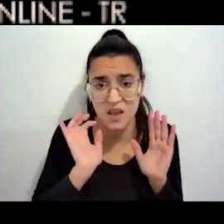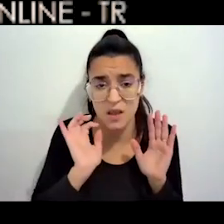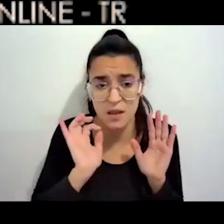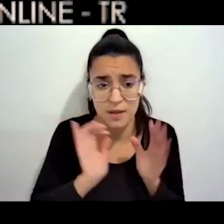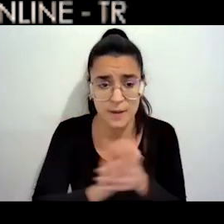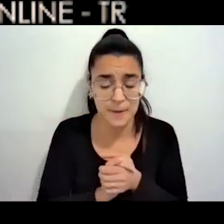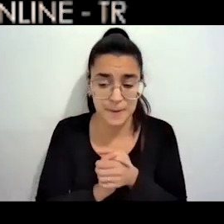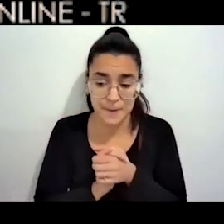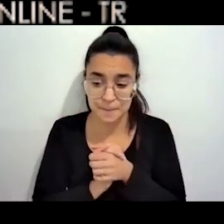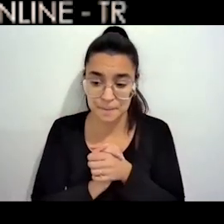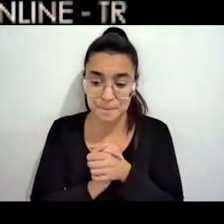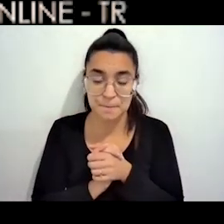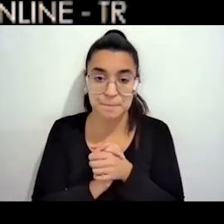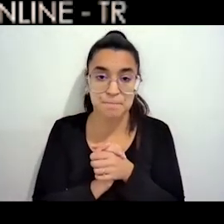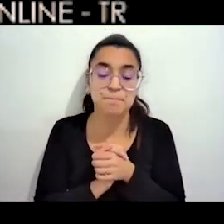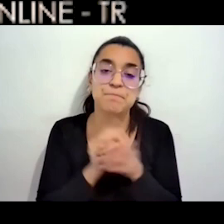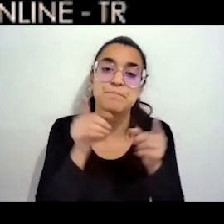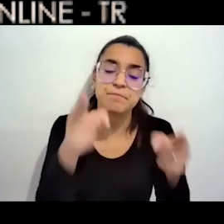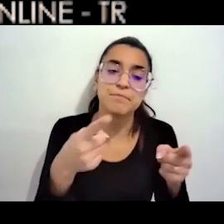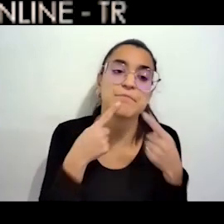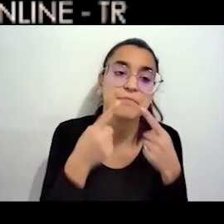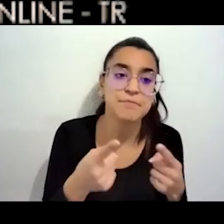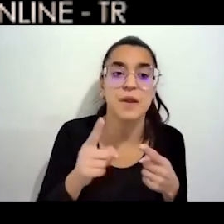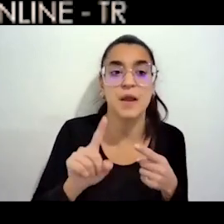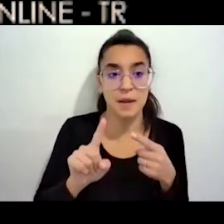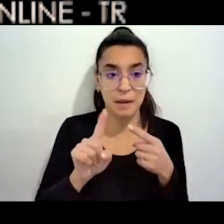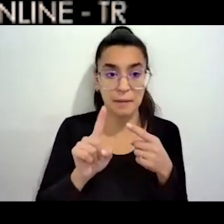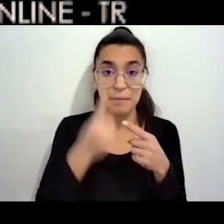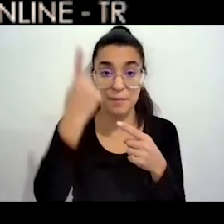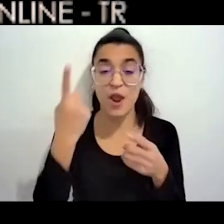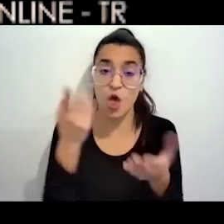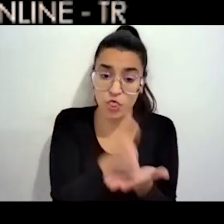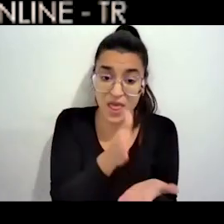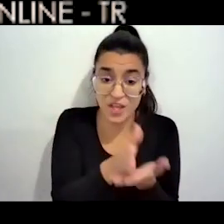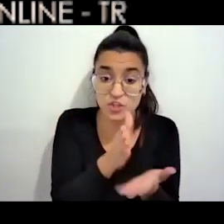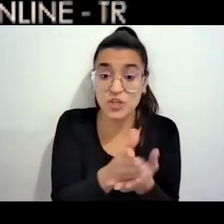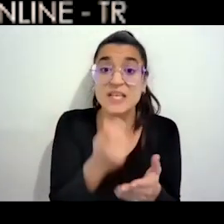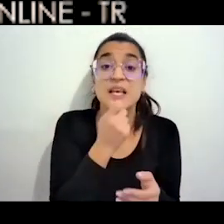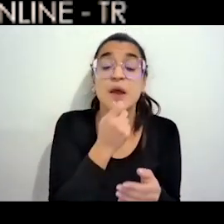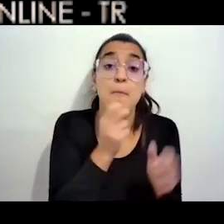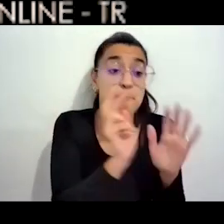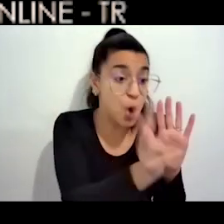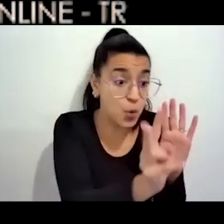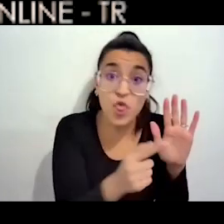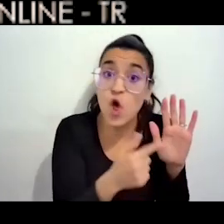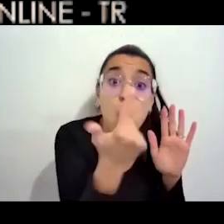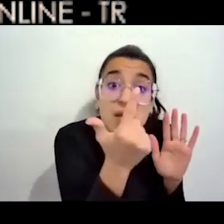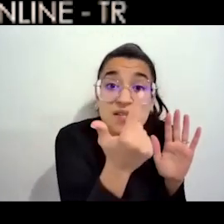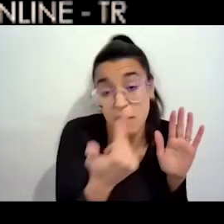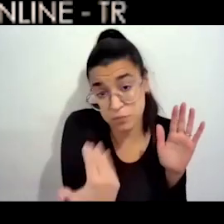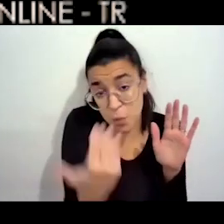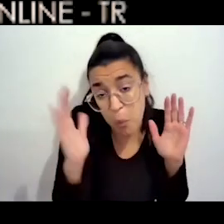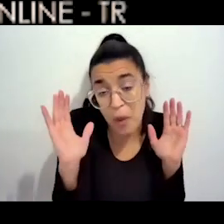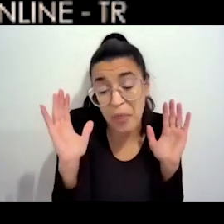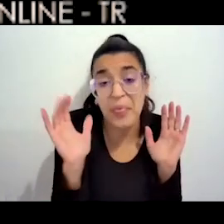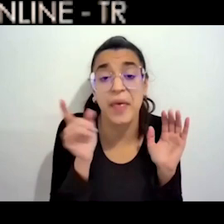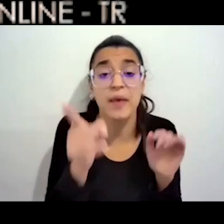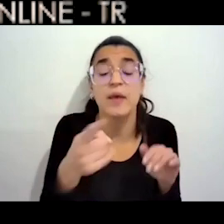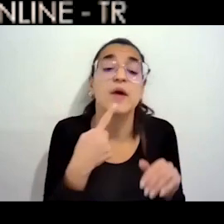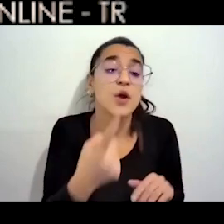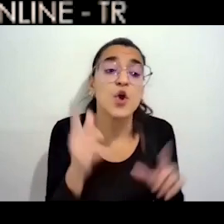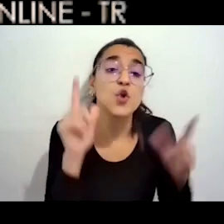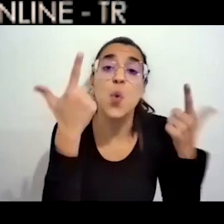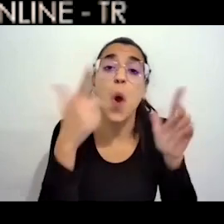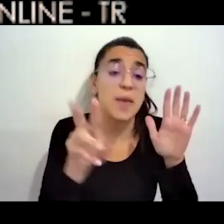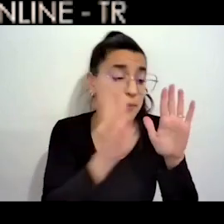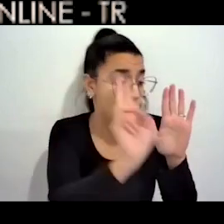¿sí? Que consagra el principio del derecho a que lo que no está prohibido está permitido, dada la inexistencia de una prohibición